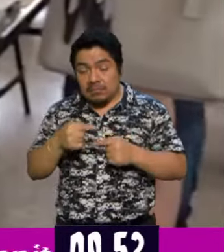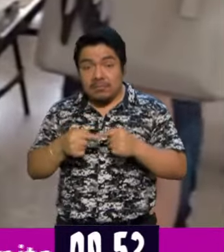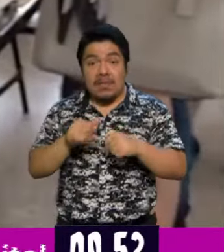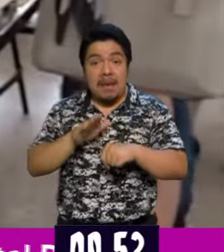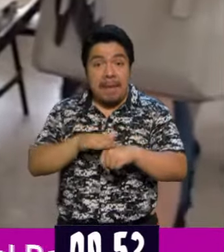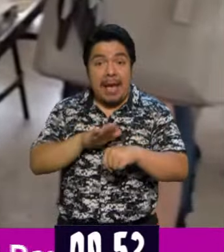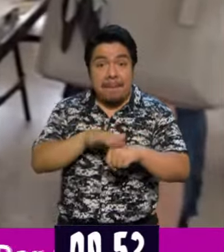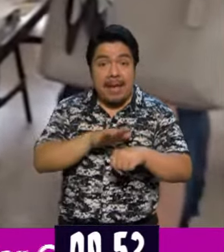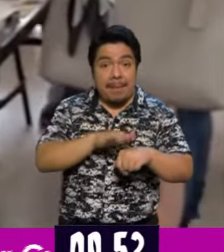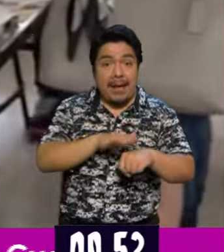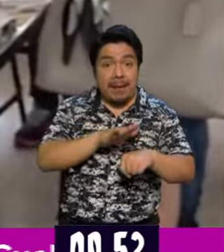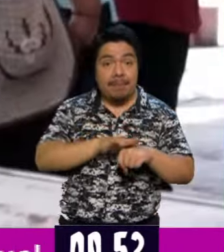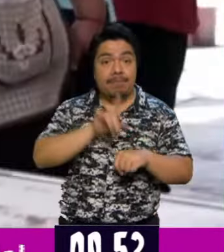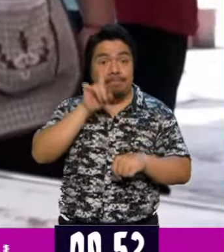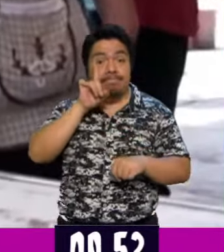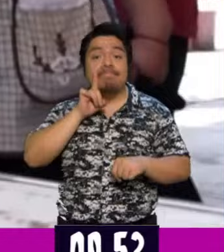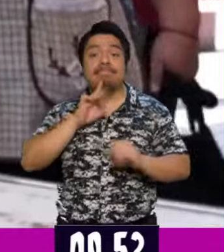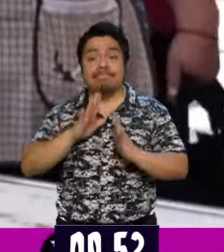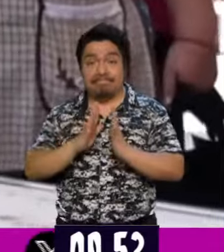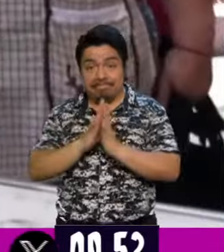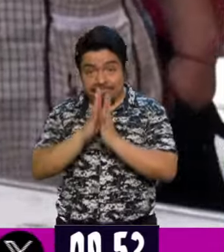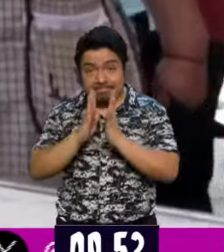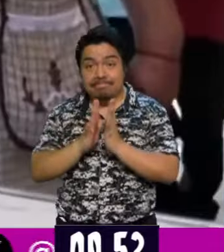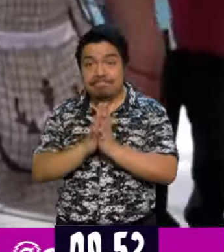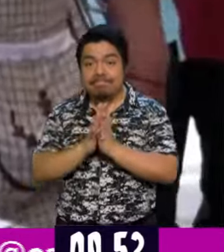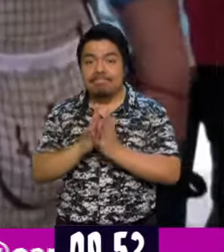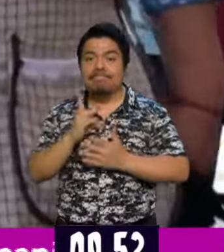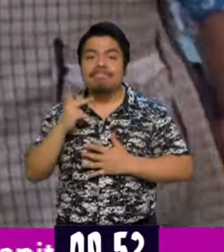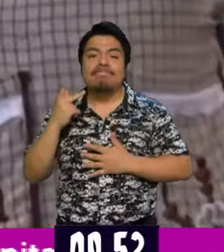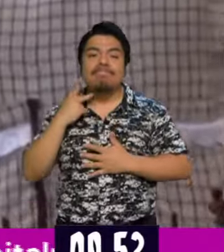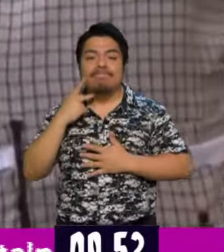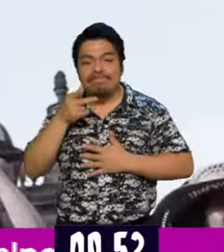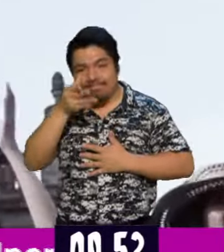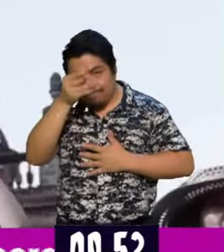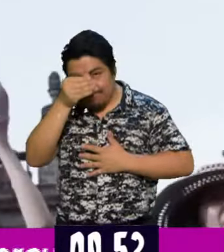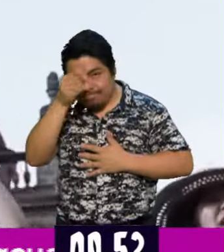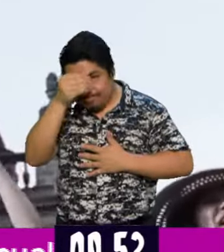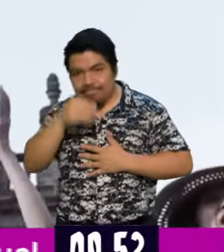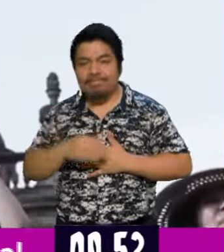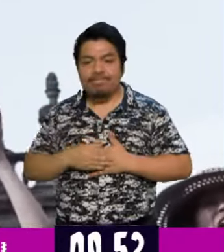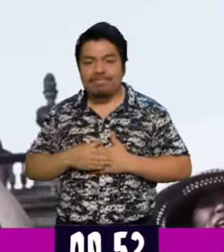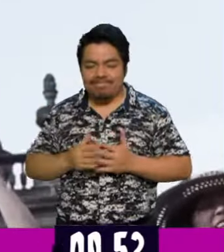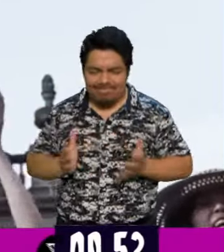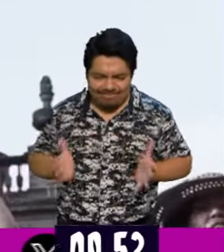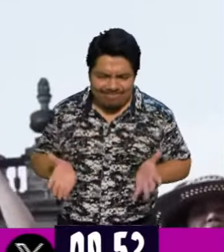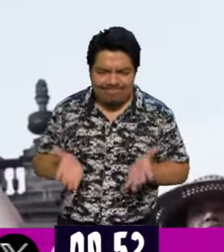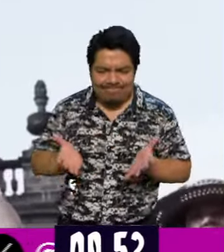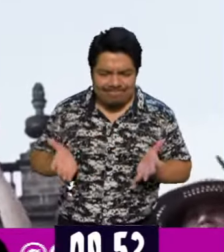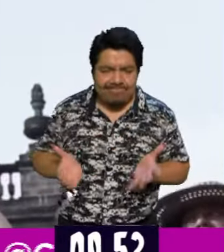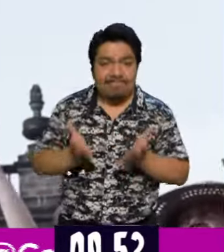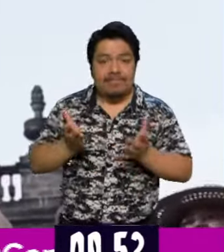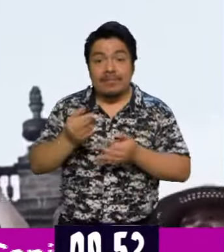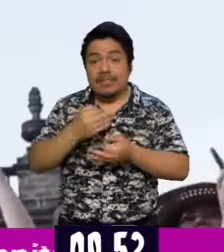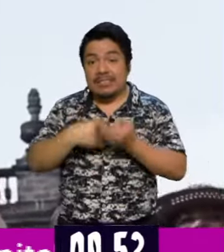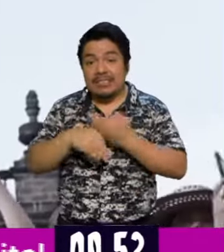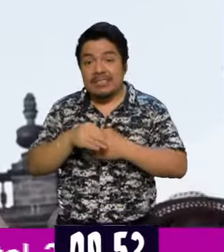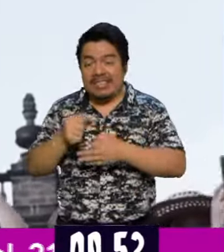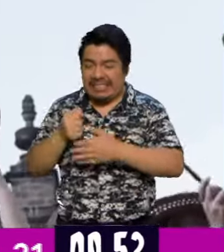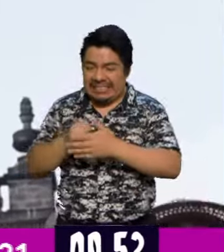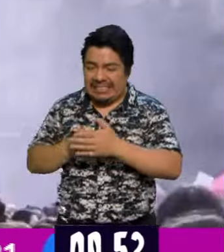más mujeres participan y se politizan más. Las fuerzas empujan y redirigen